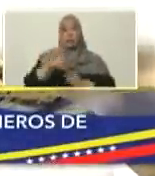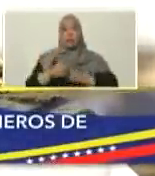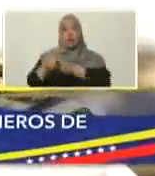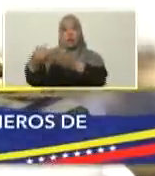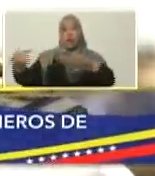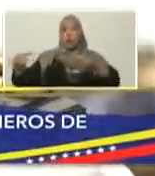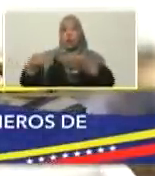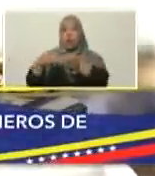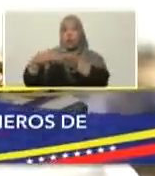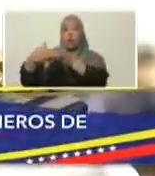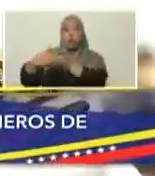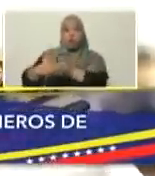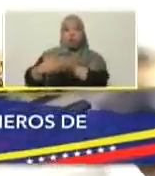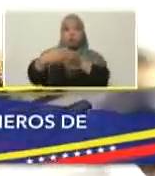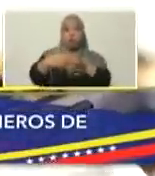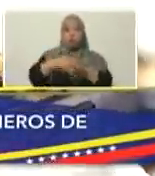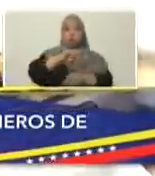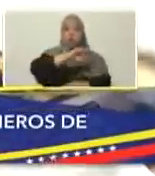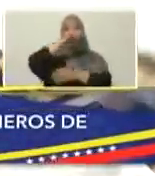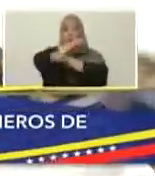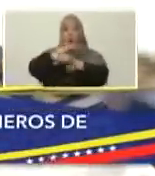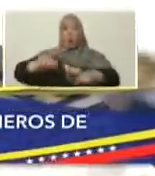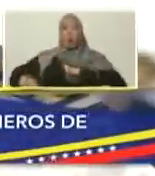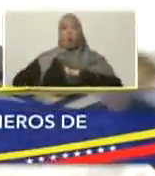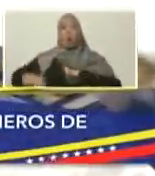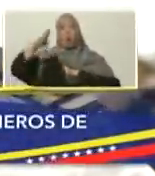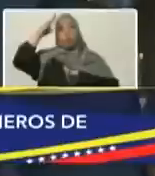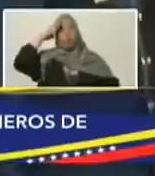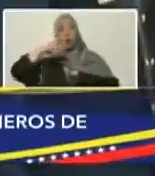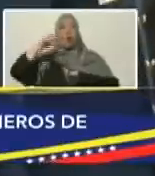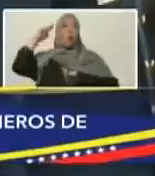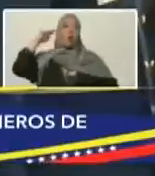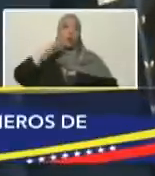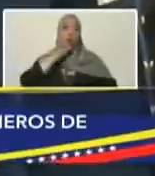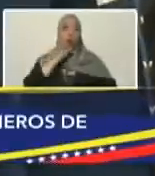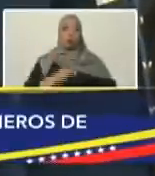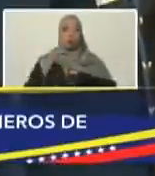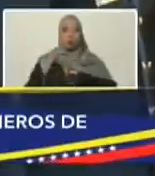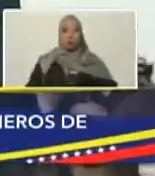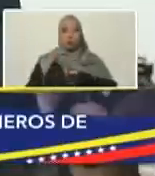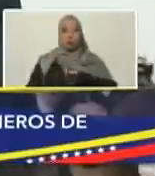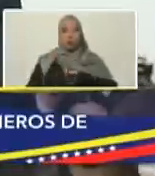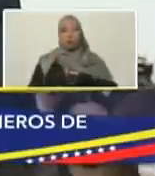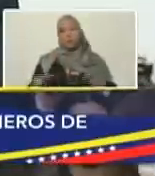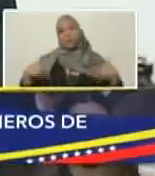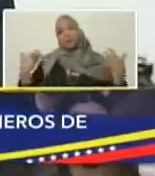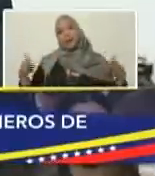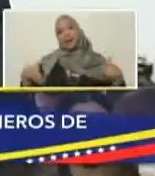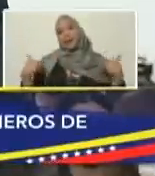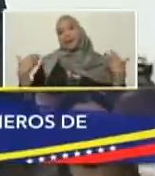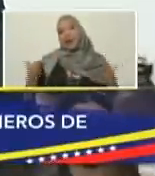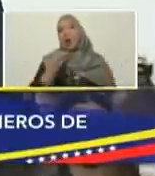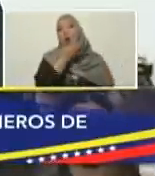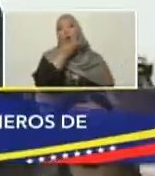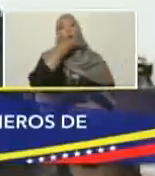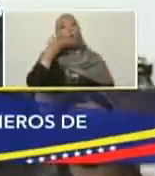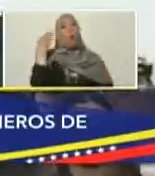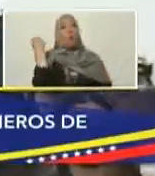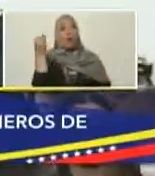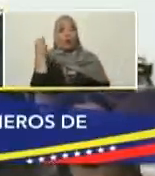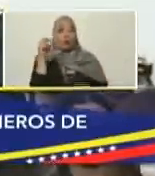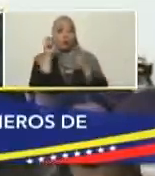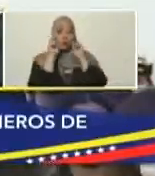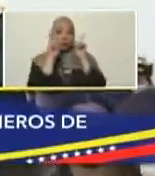de nuestra gloriosa Fuerza Armada Nacional Bolivariana. Me da mucha alegría ver en esta juventud